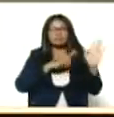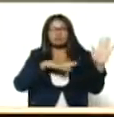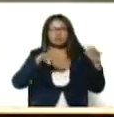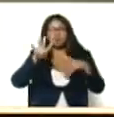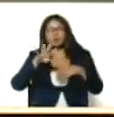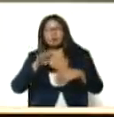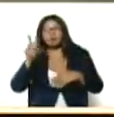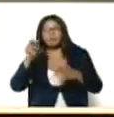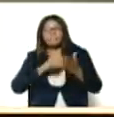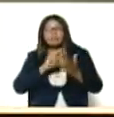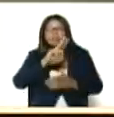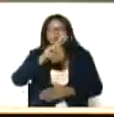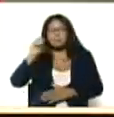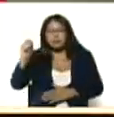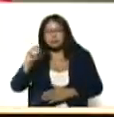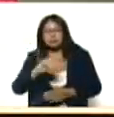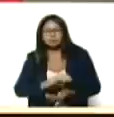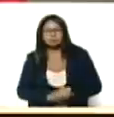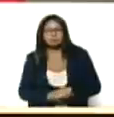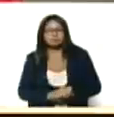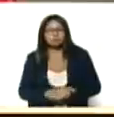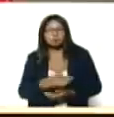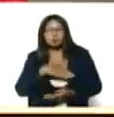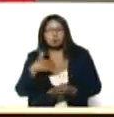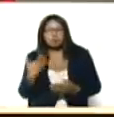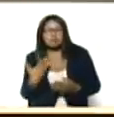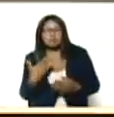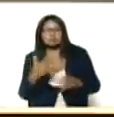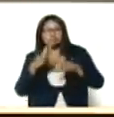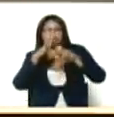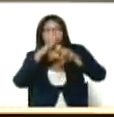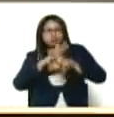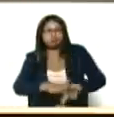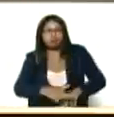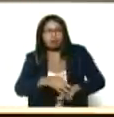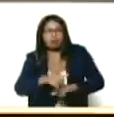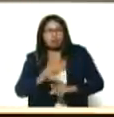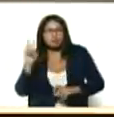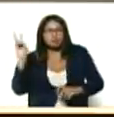2019-2020, que pretendían ser grandes amenazas.